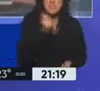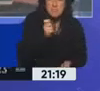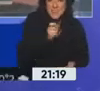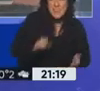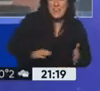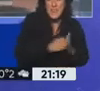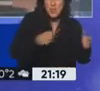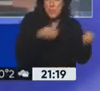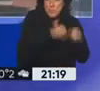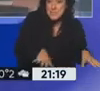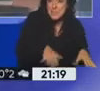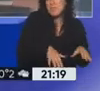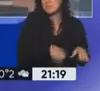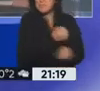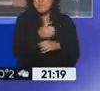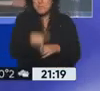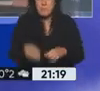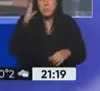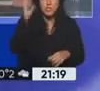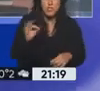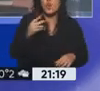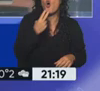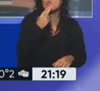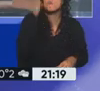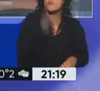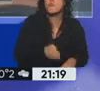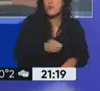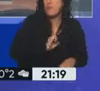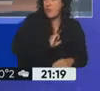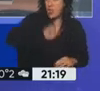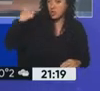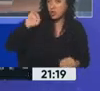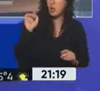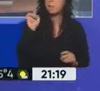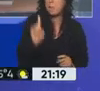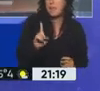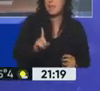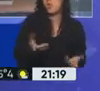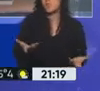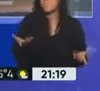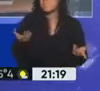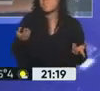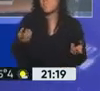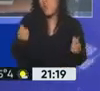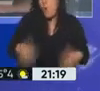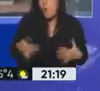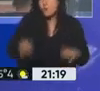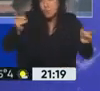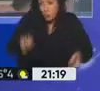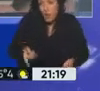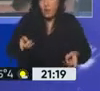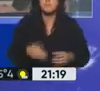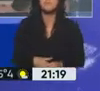meses del año. Recordemos que en marzo la inflación fue del 11%, pero que continúa siendo alta. Pero también